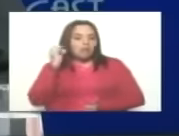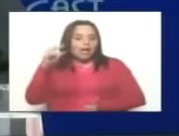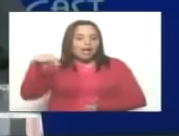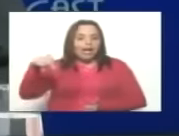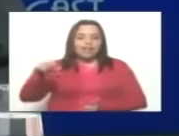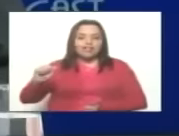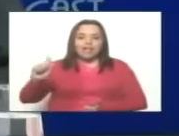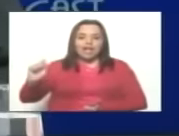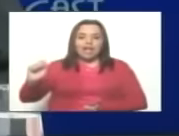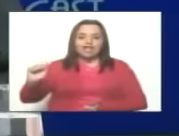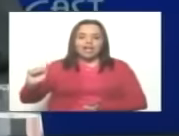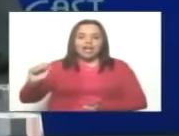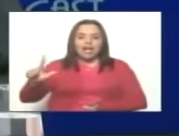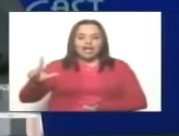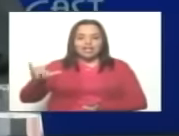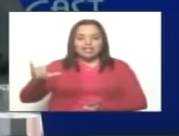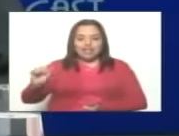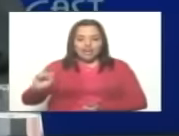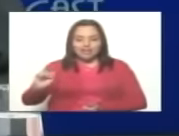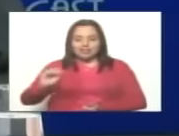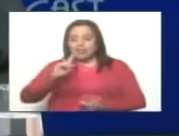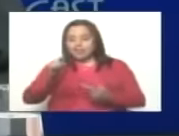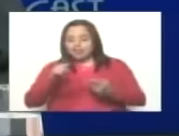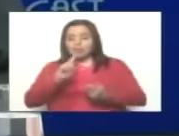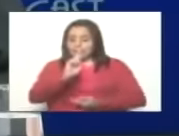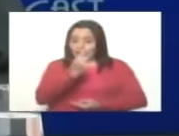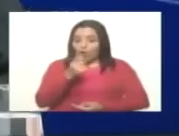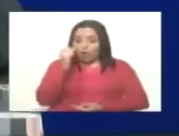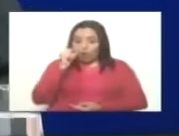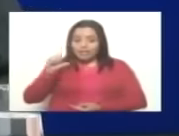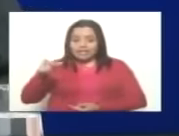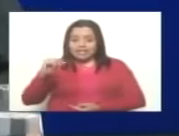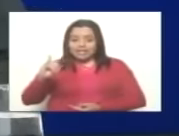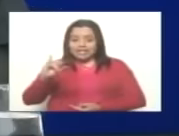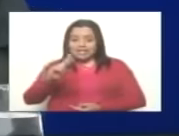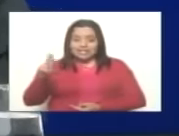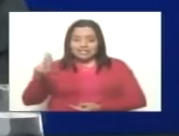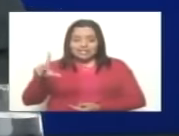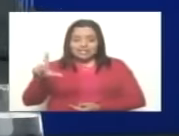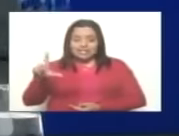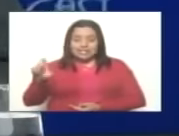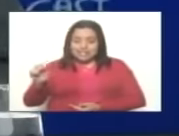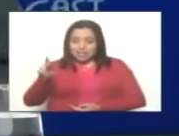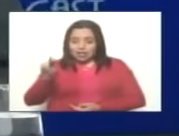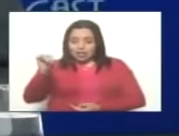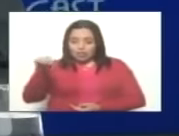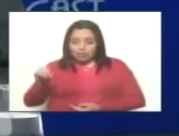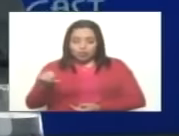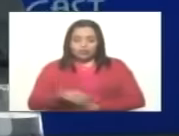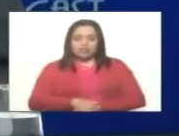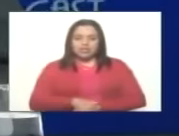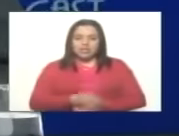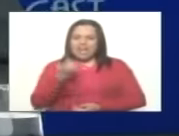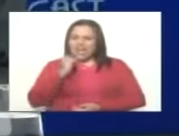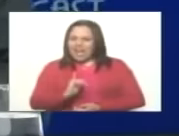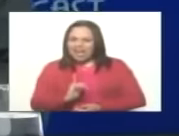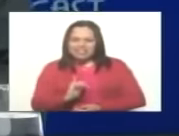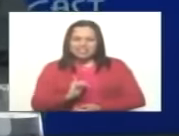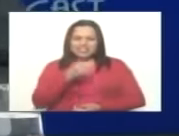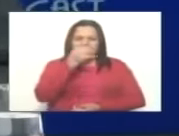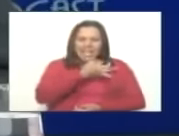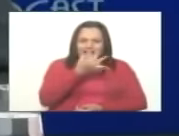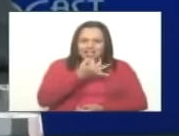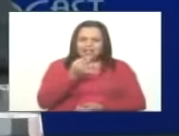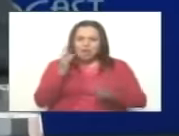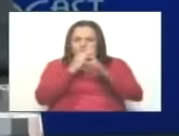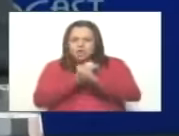Guillermo primero y luego a Natalia. Fue una larga sesión de interrogatorio que duró... Tarde, noche y